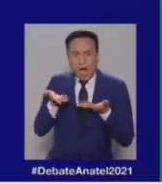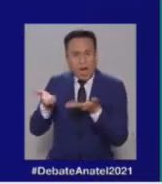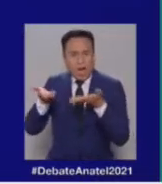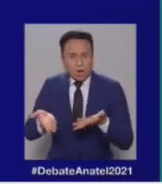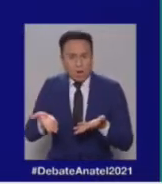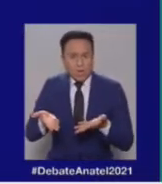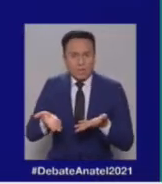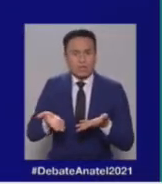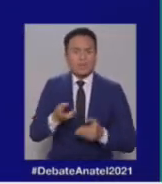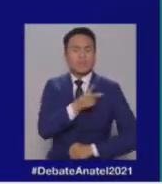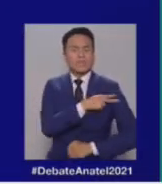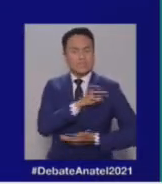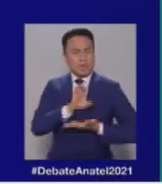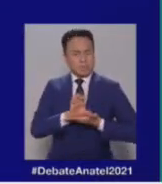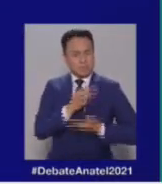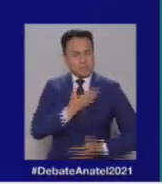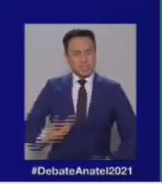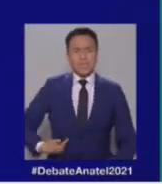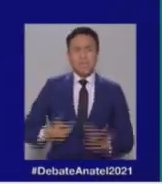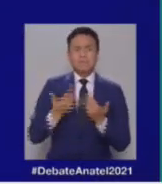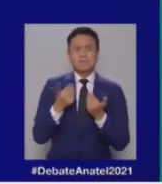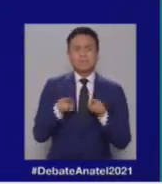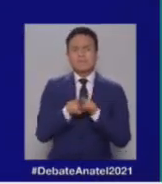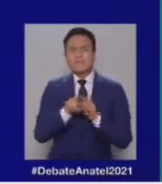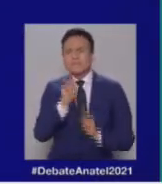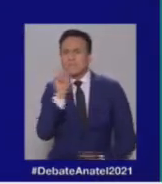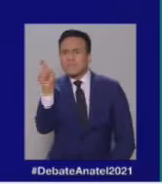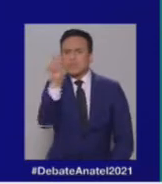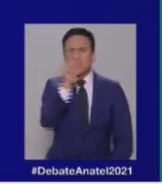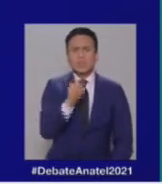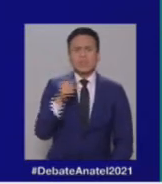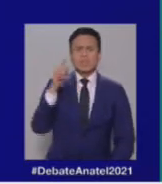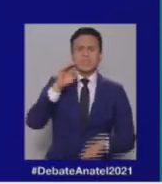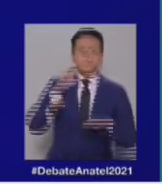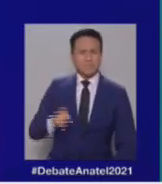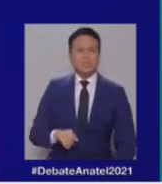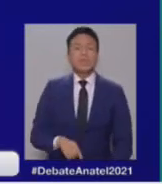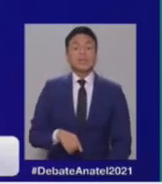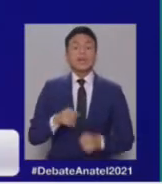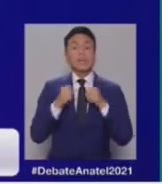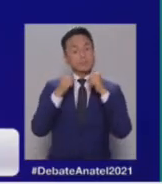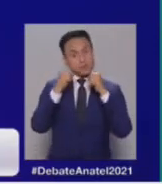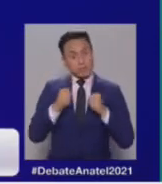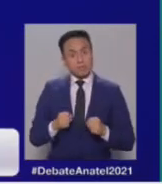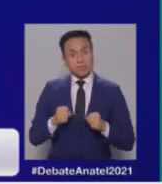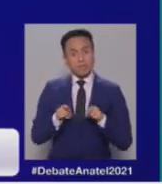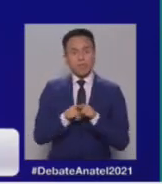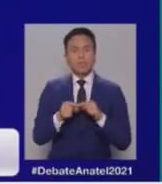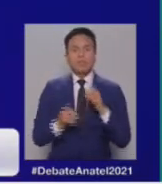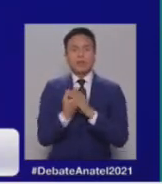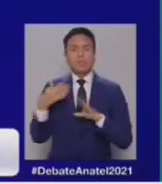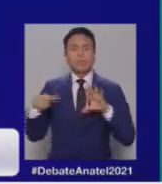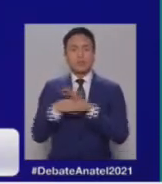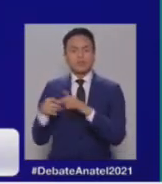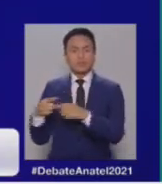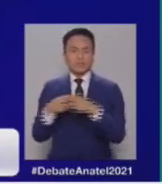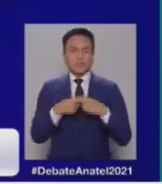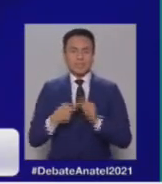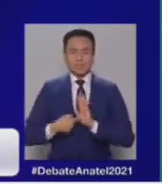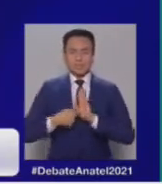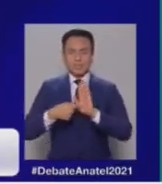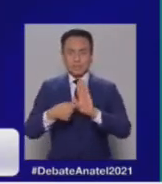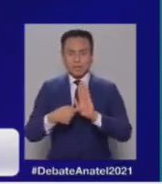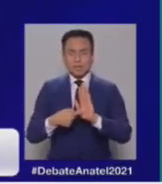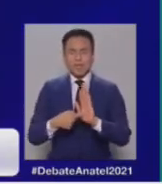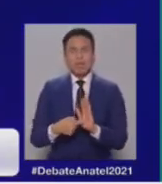deber de reflexionar sobre situaciones machistas o comentarios machistas que pudo haber cometido en el pasado y que tanto antes como hoy día no son correctos en